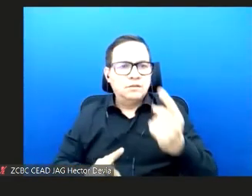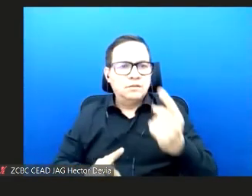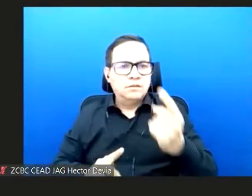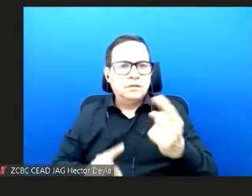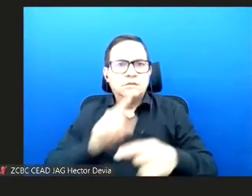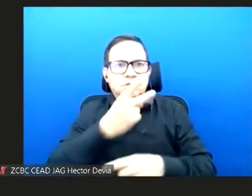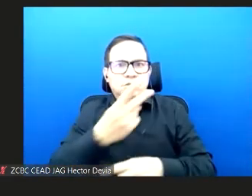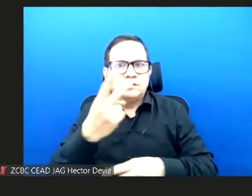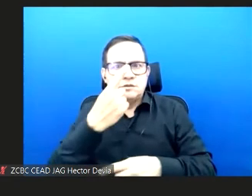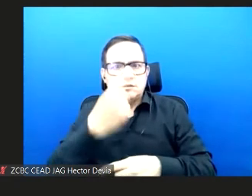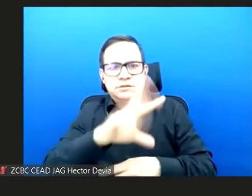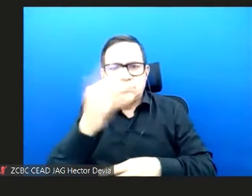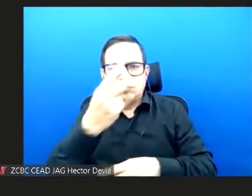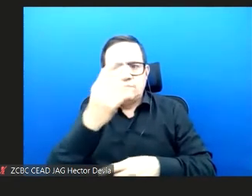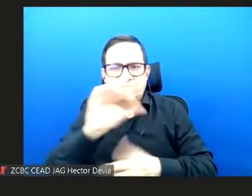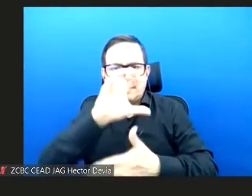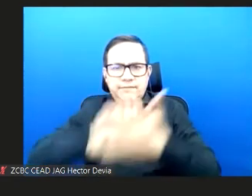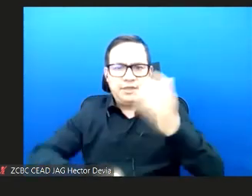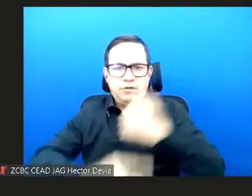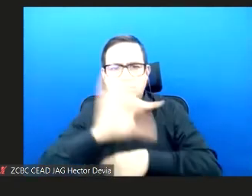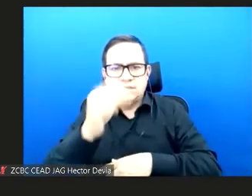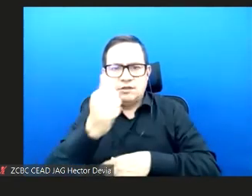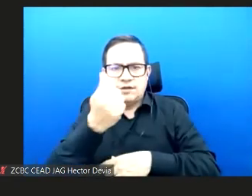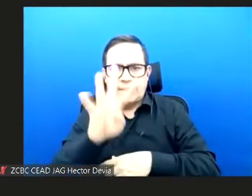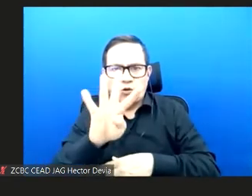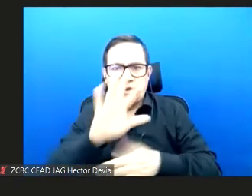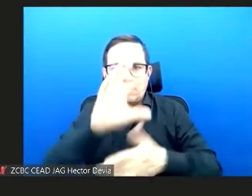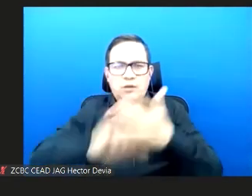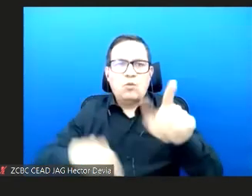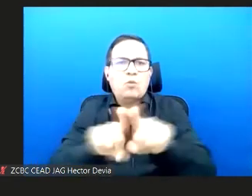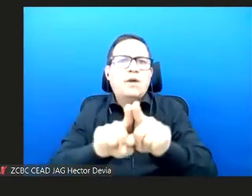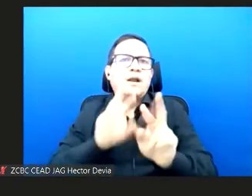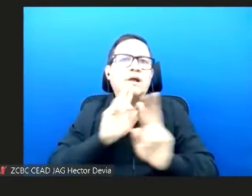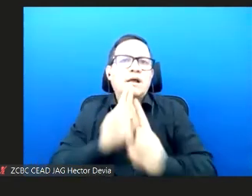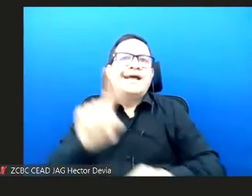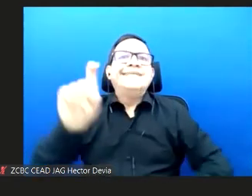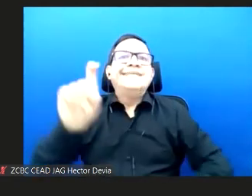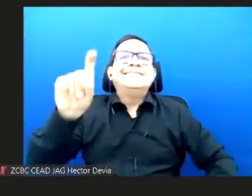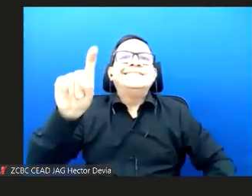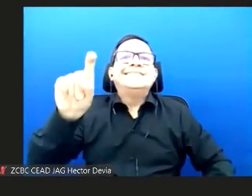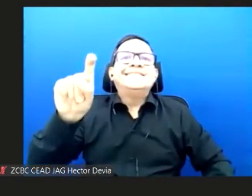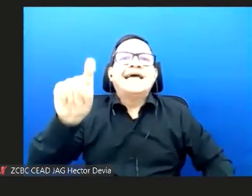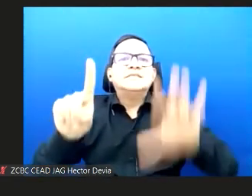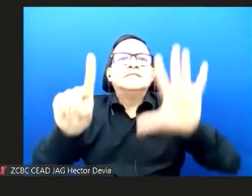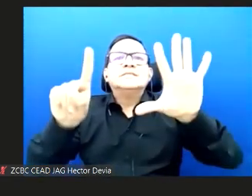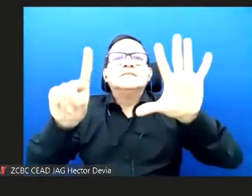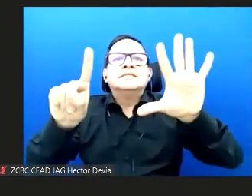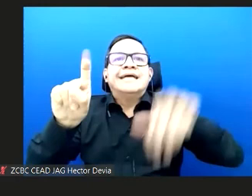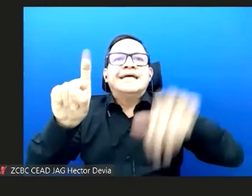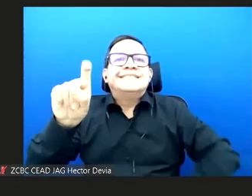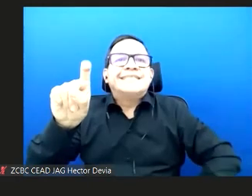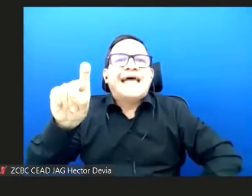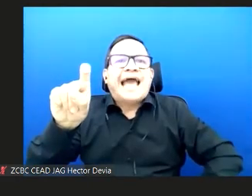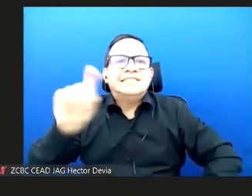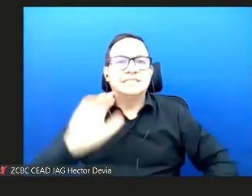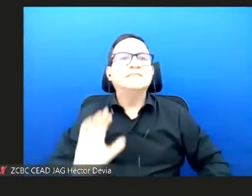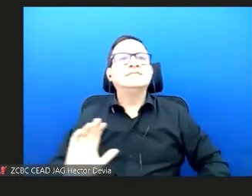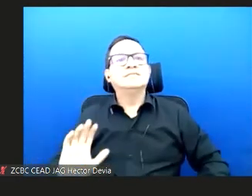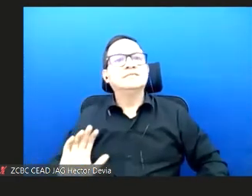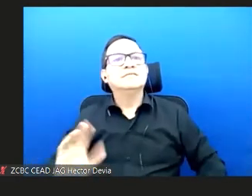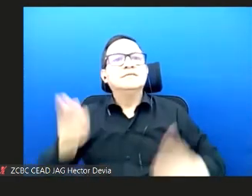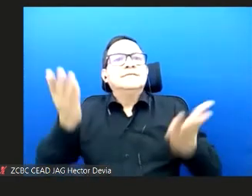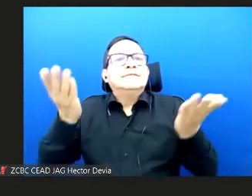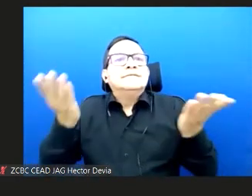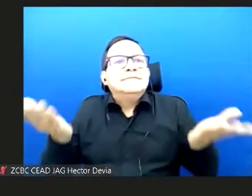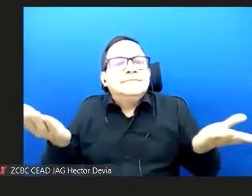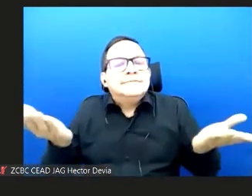estudiantes? Exactamente. Nos harían falta 6 estudiantes que no vamos a ubicar en ninguno de